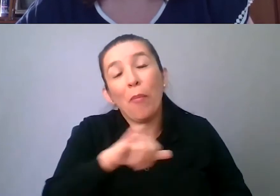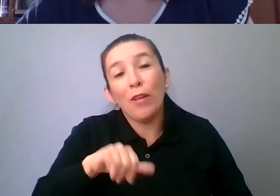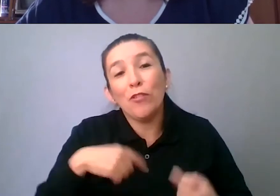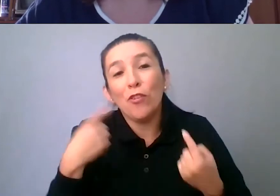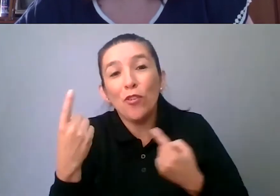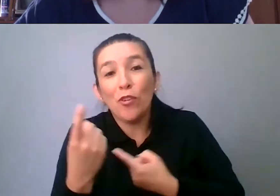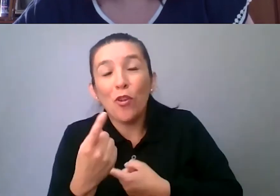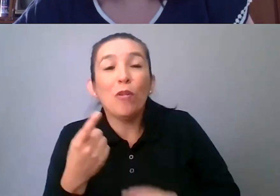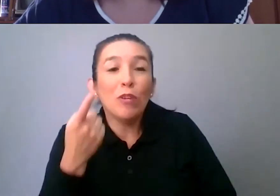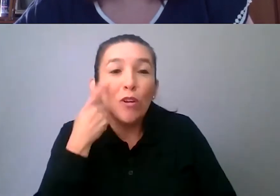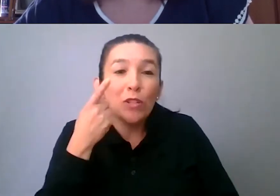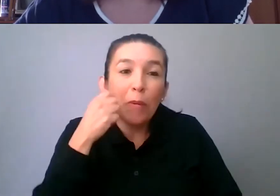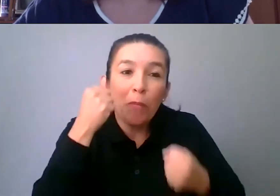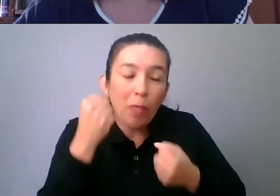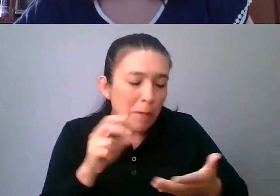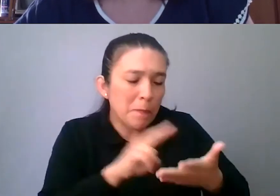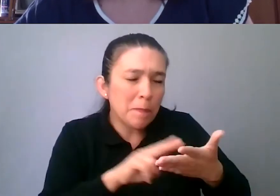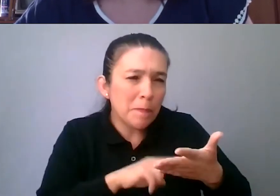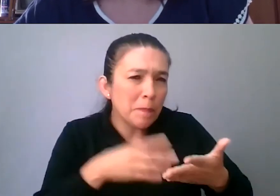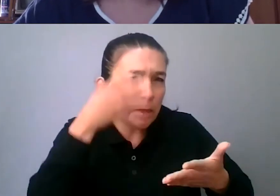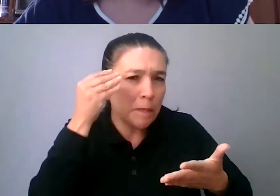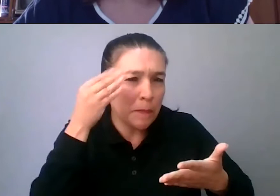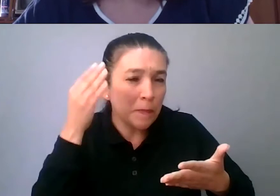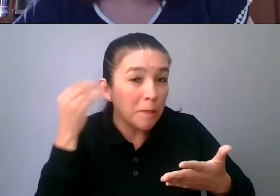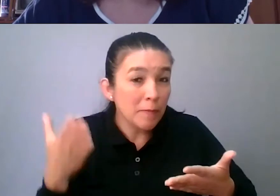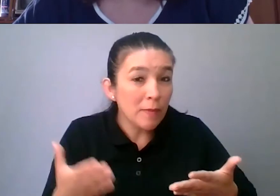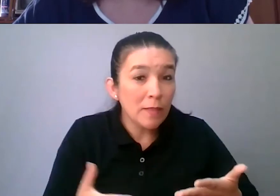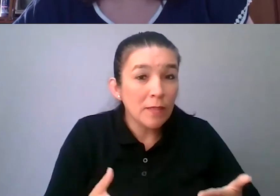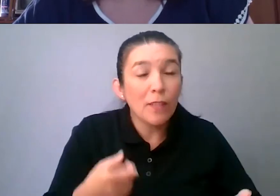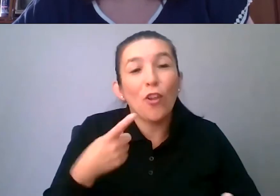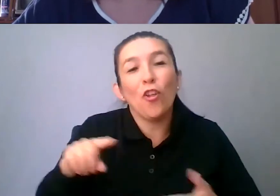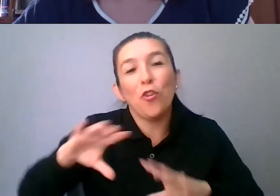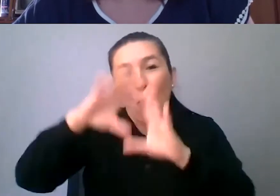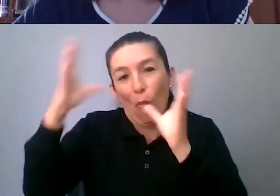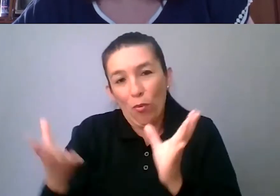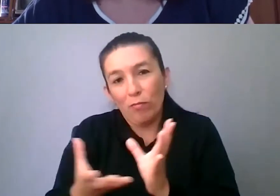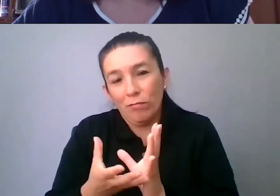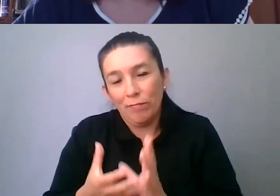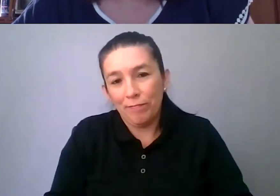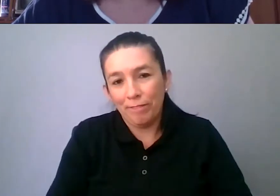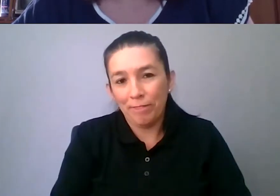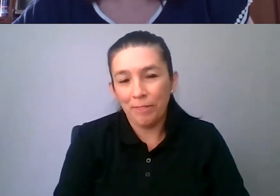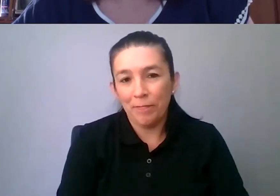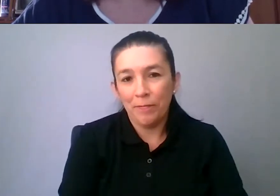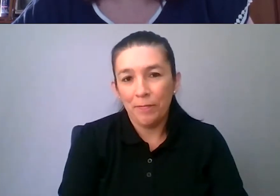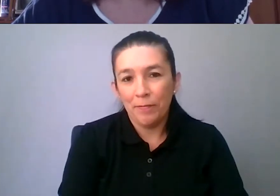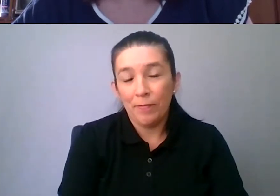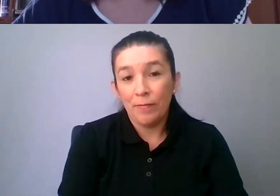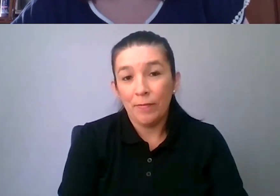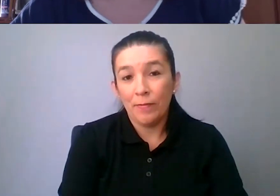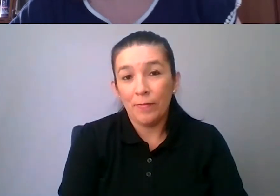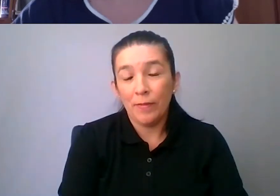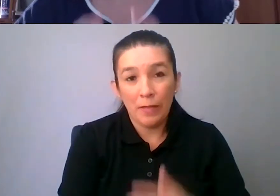a saber, digamos, nosotros en otras partes del mundo. Pero lo